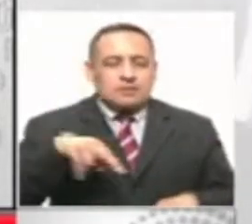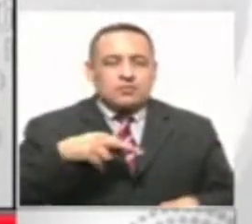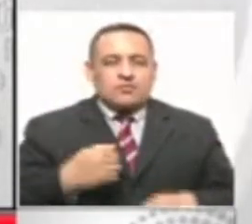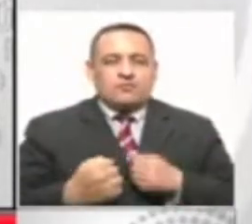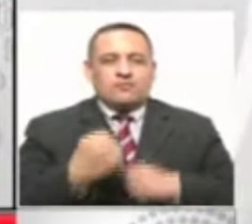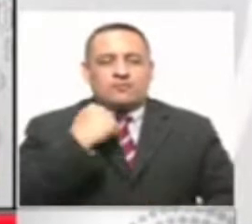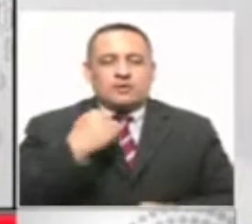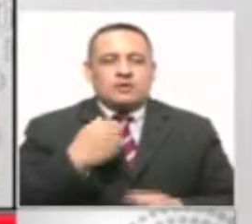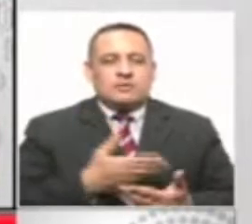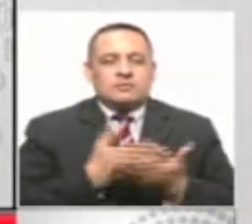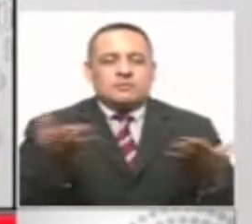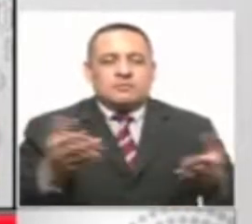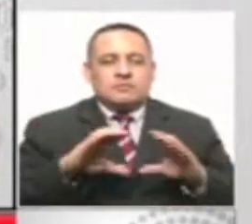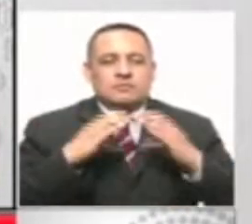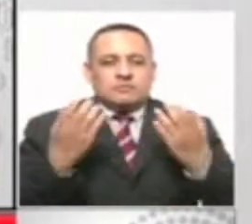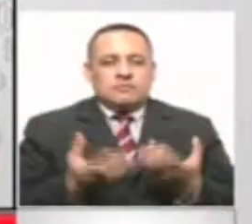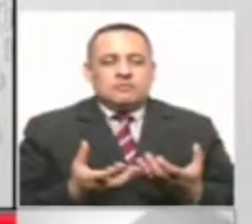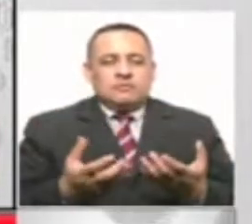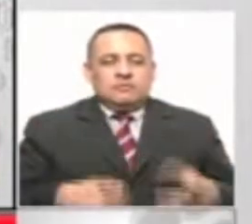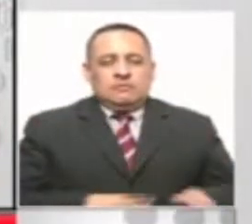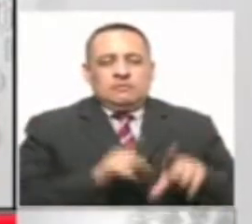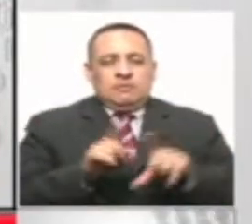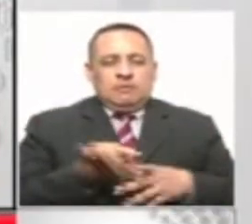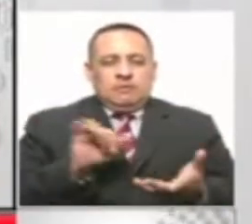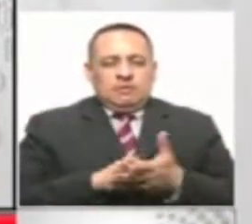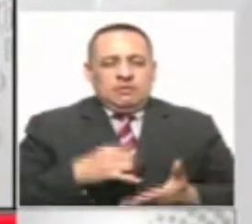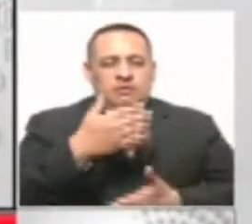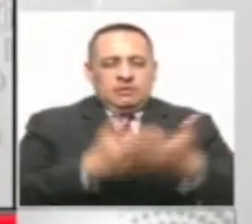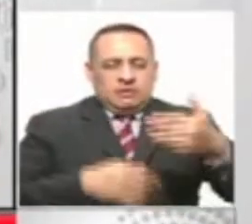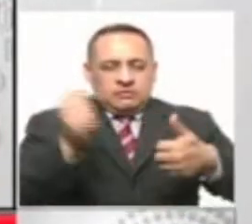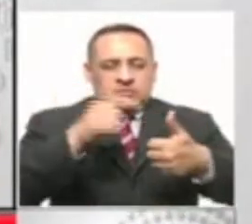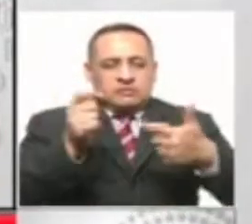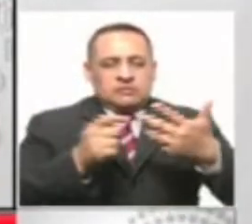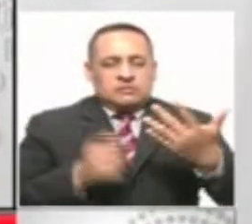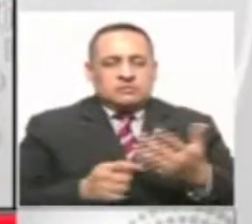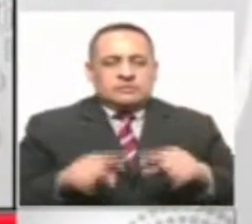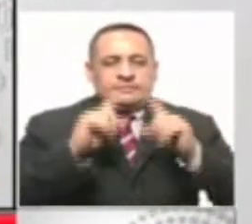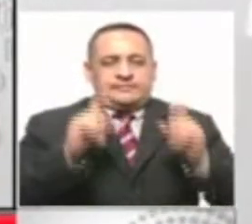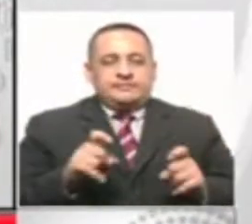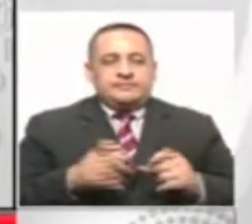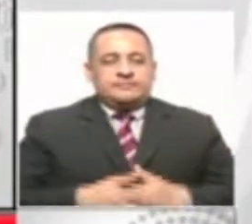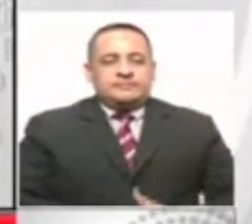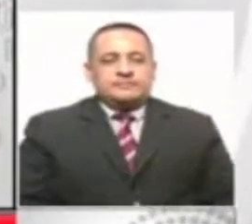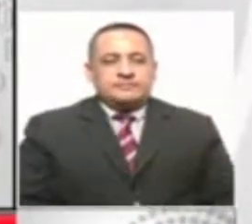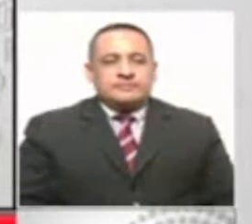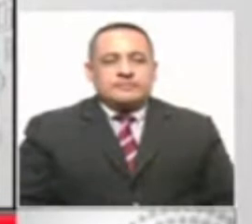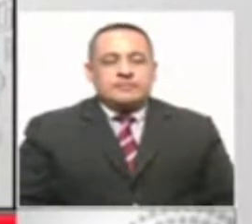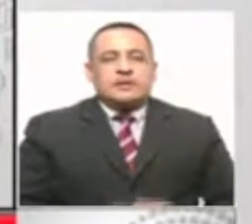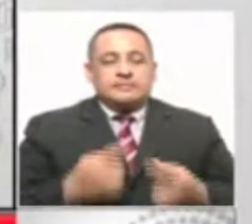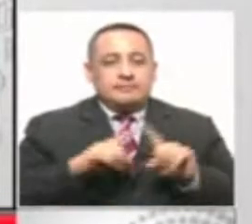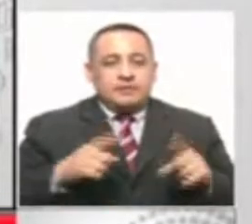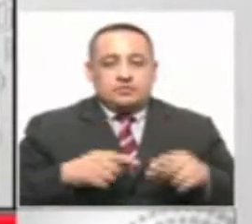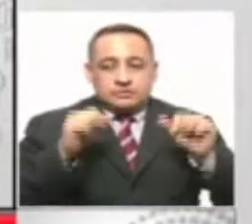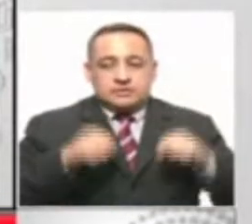fondo, señores congresistas, de este pliego interpelatorio. Pero sí,